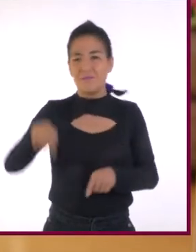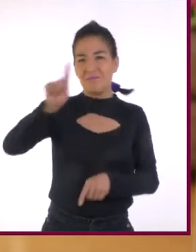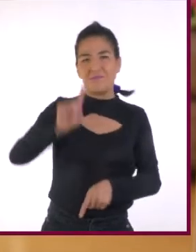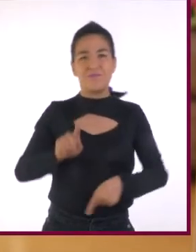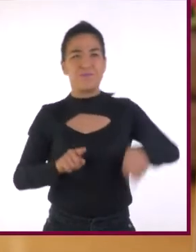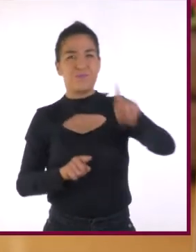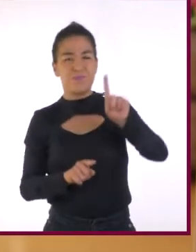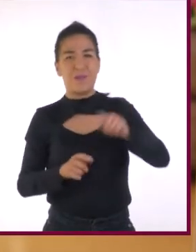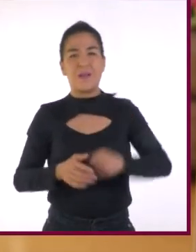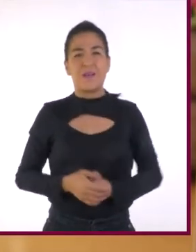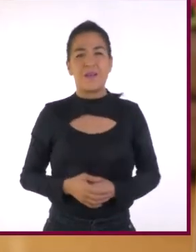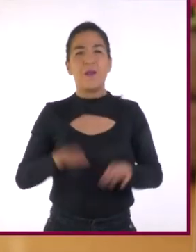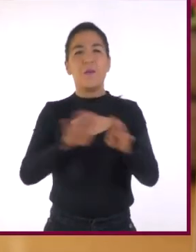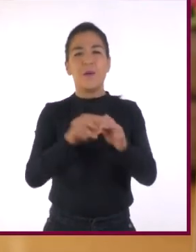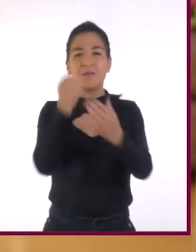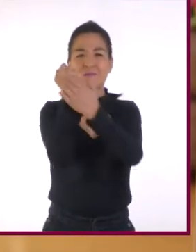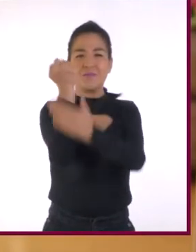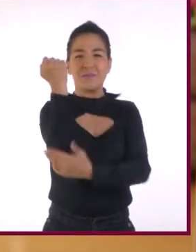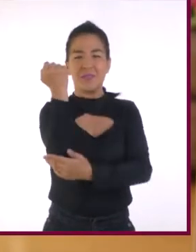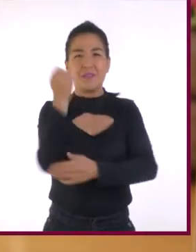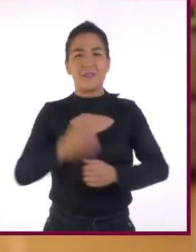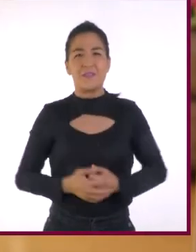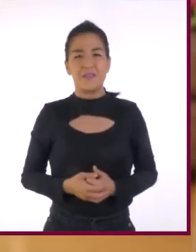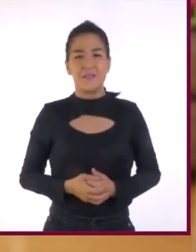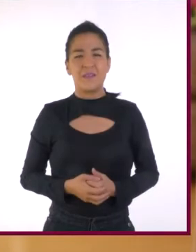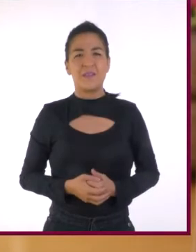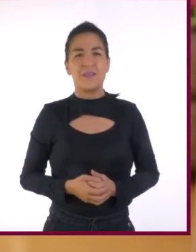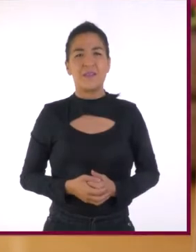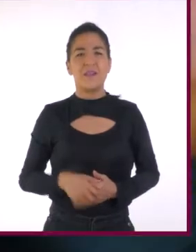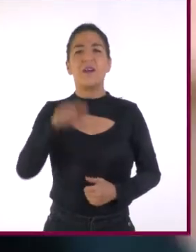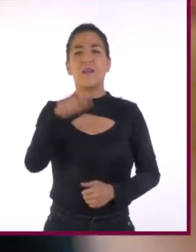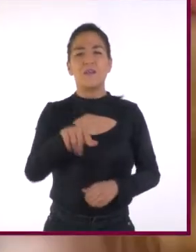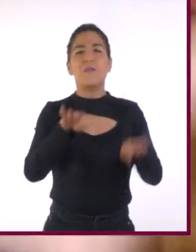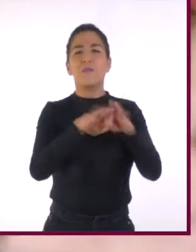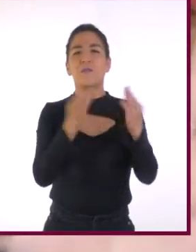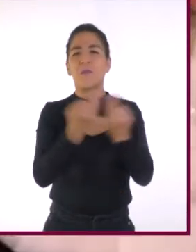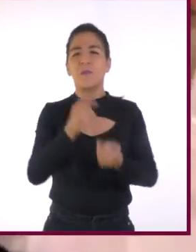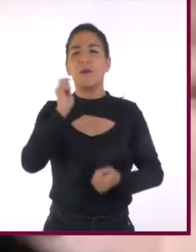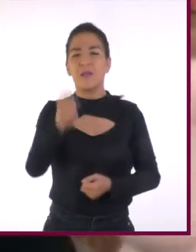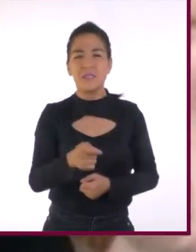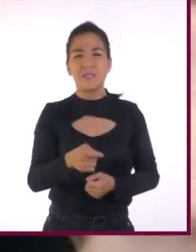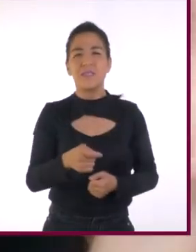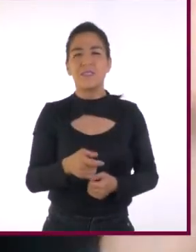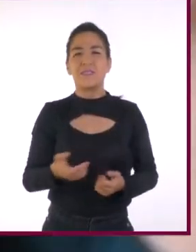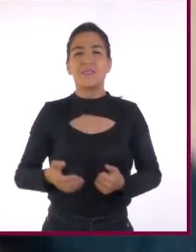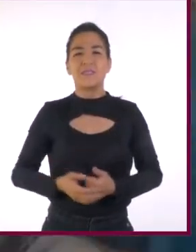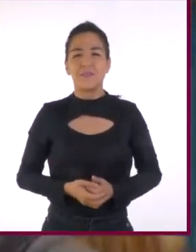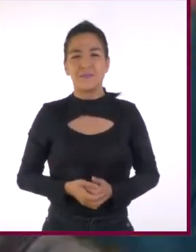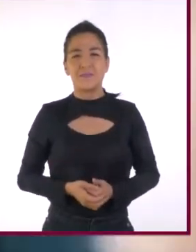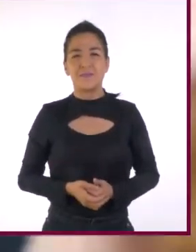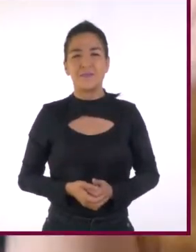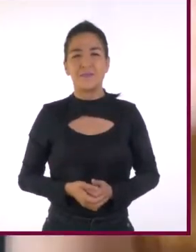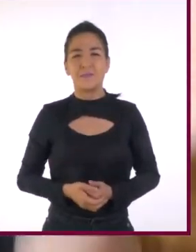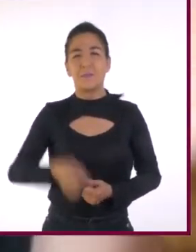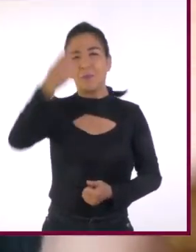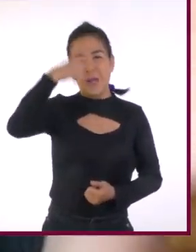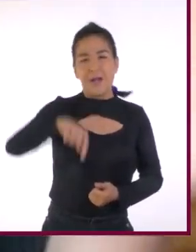del conocimiento humano considera que este concepto se aplica? Claro, en general el centro de masa es un concepto